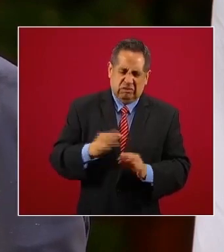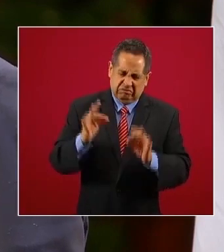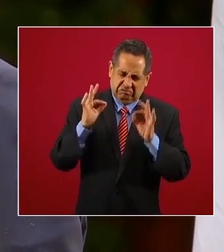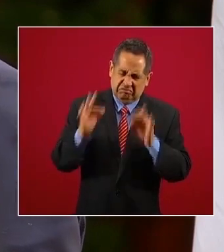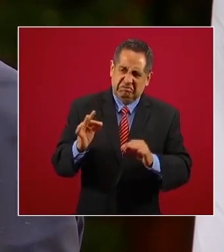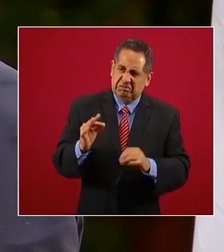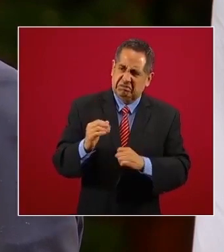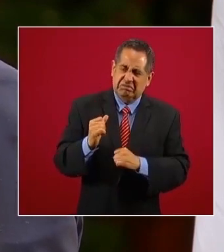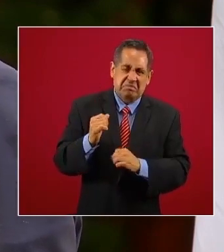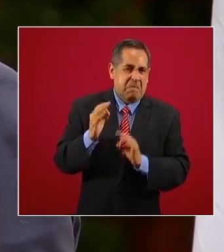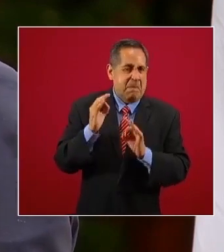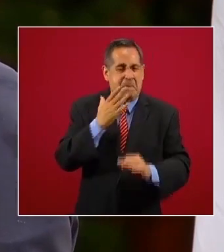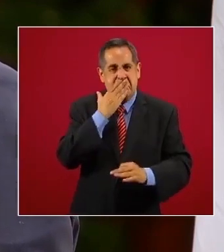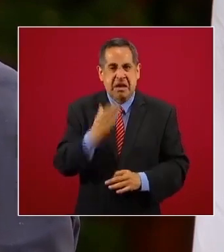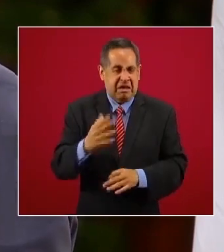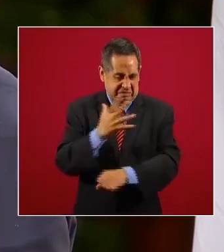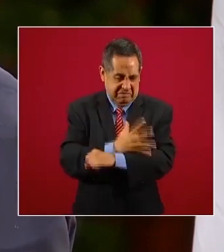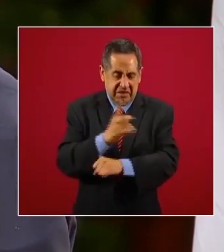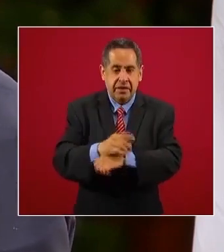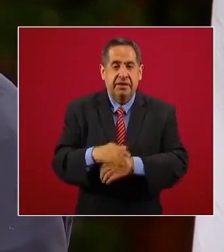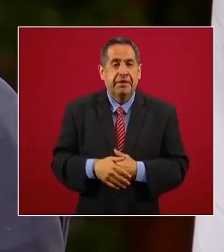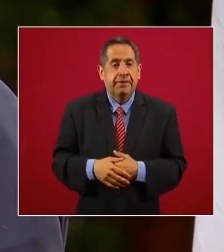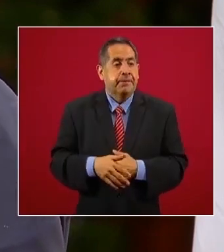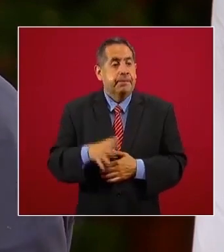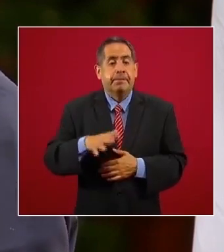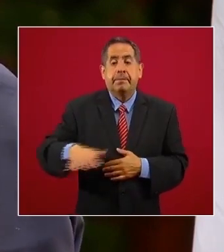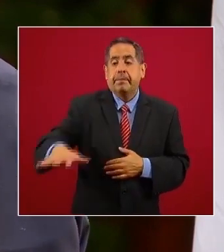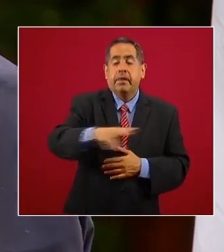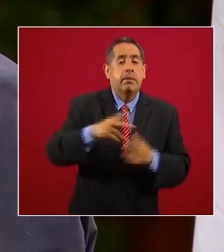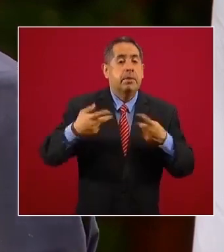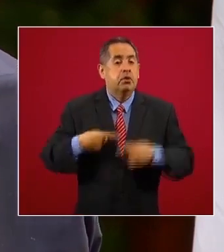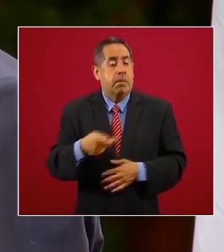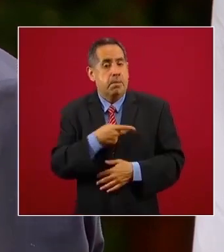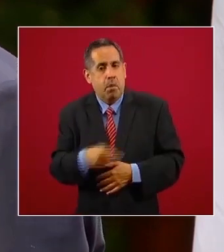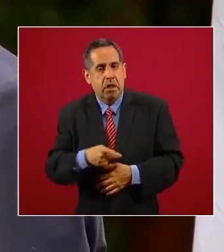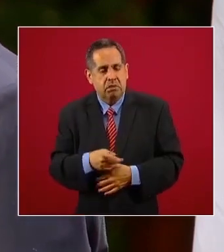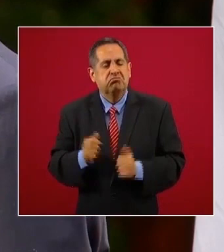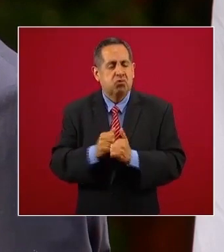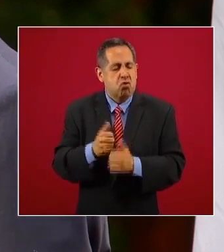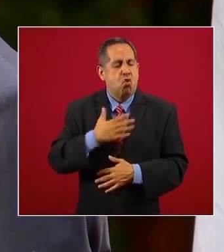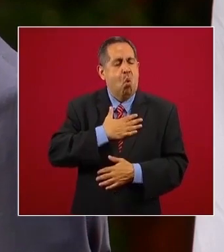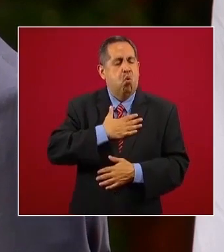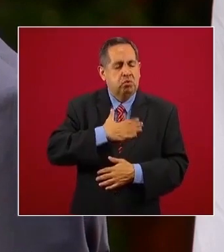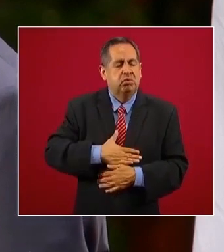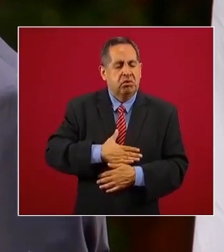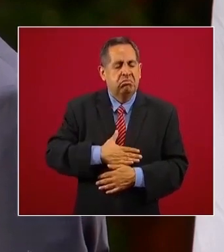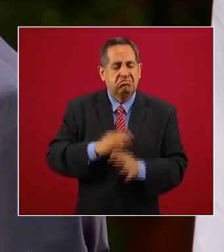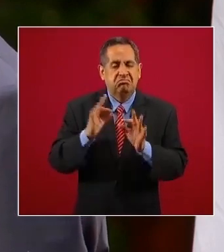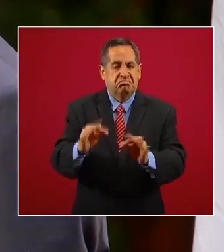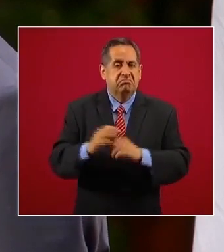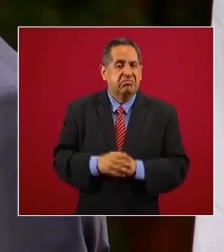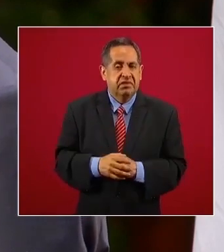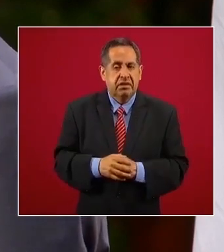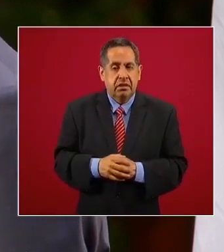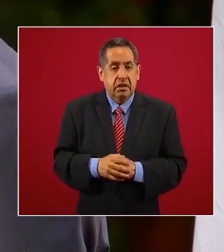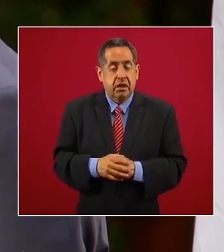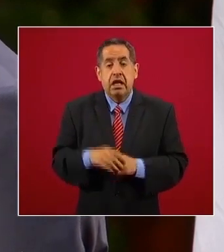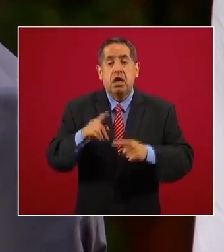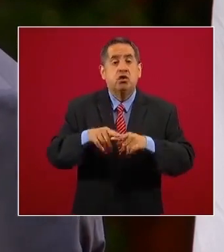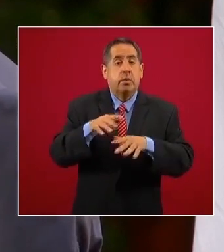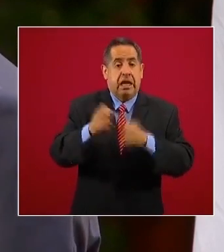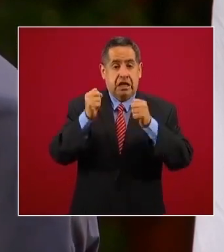ahora hay justicia para el pobre y en materia de seguridad ya no manda